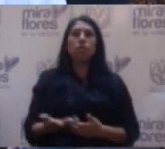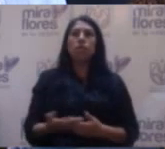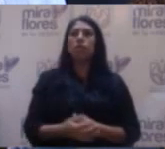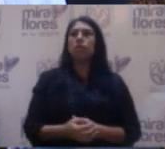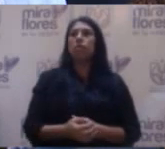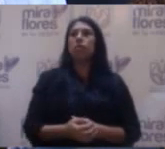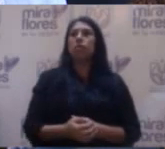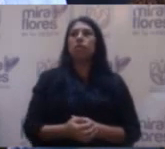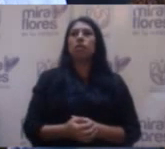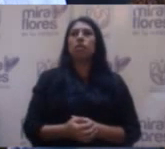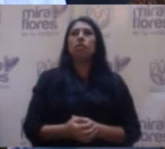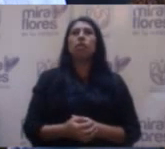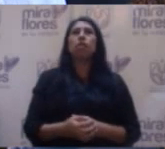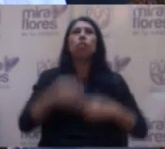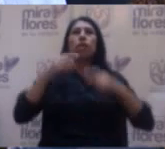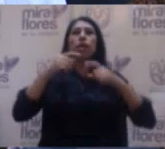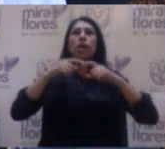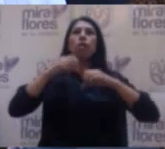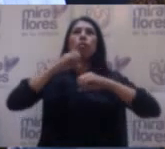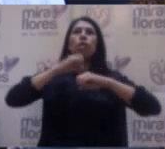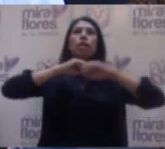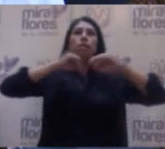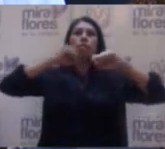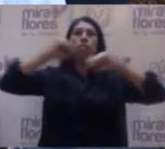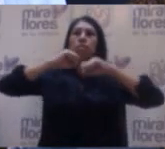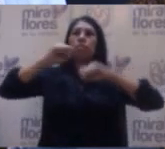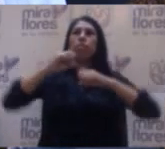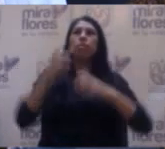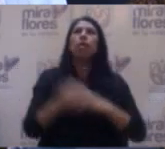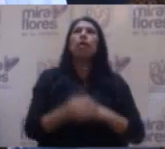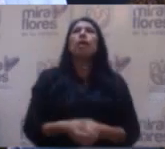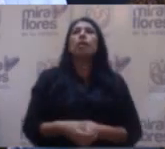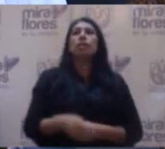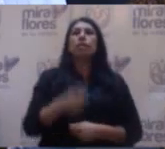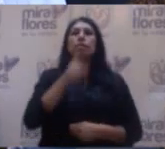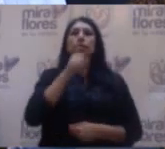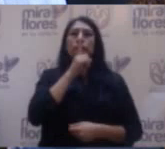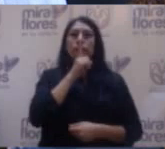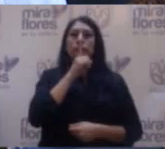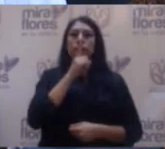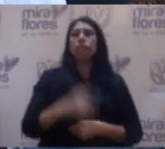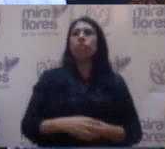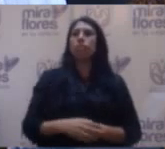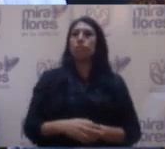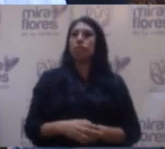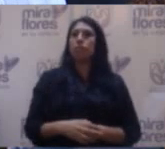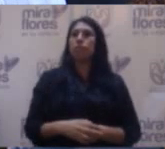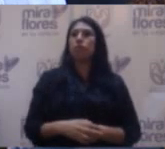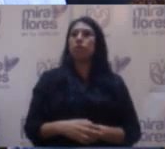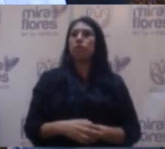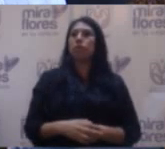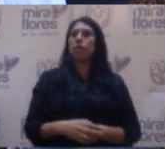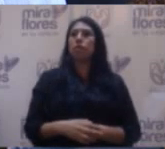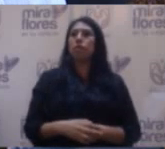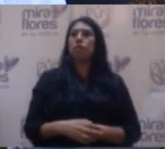realmente una campaña de silencio, una campaña de